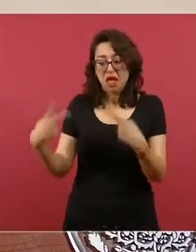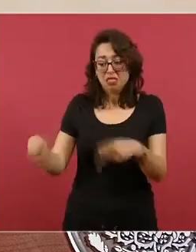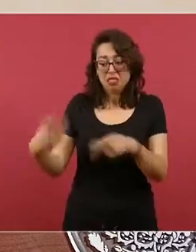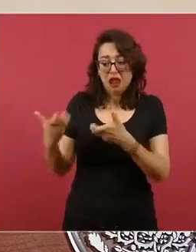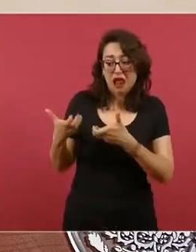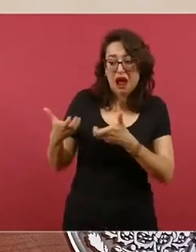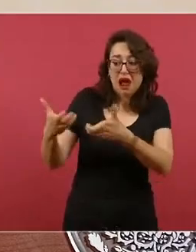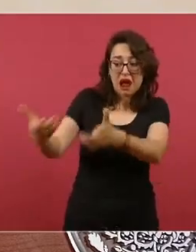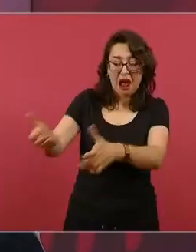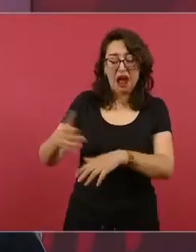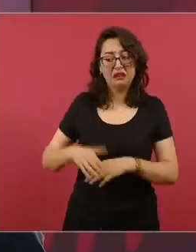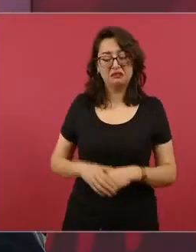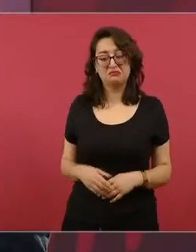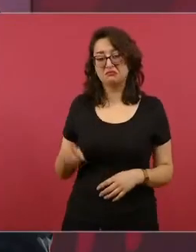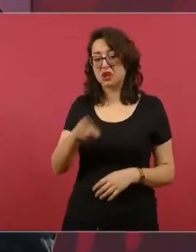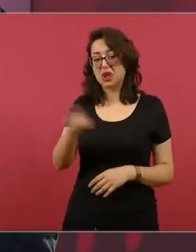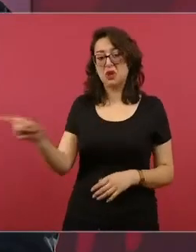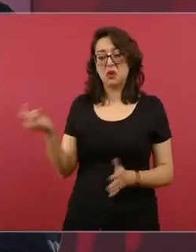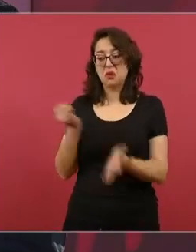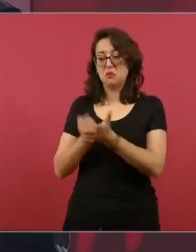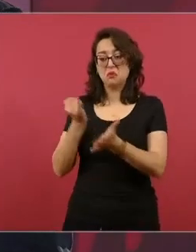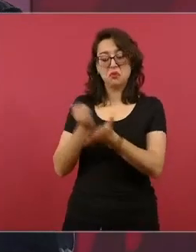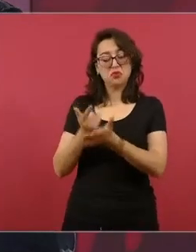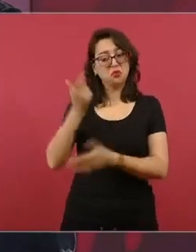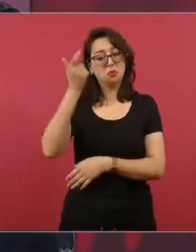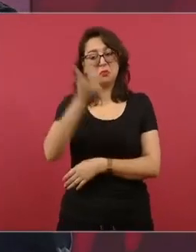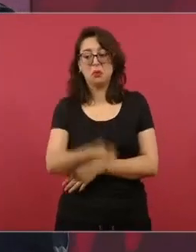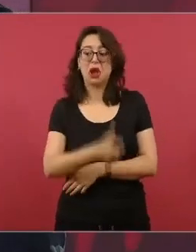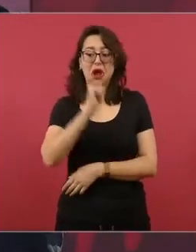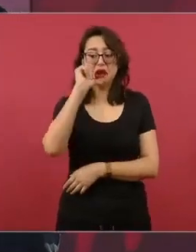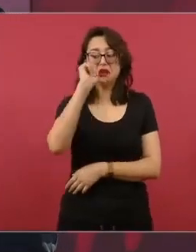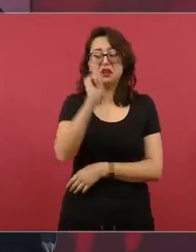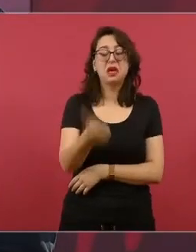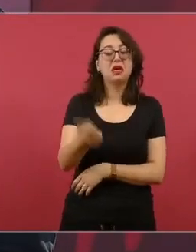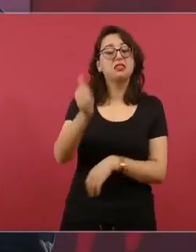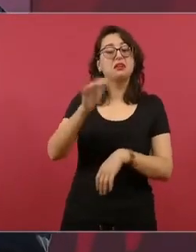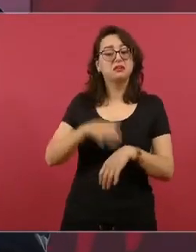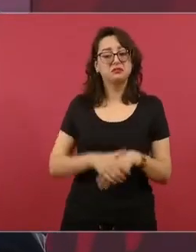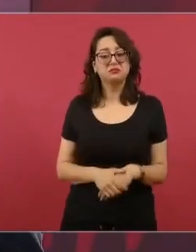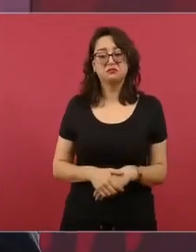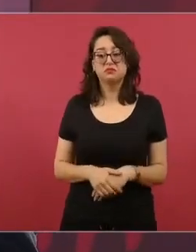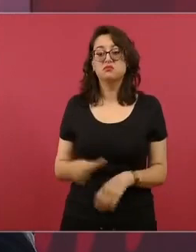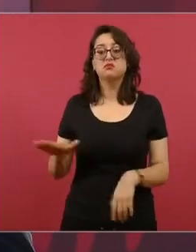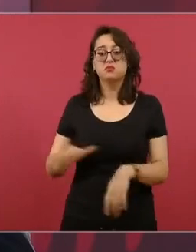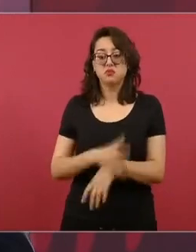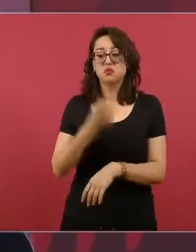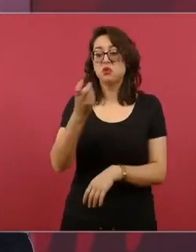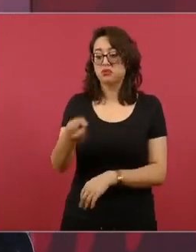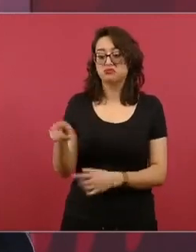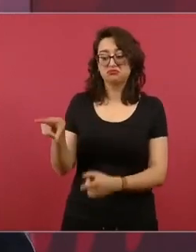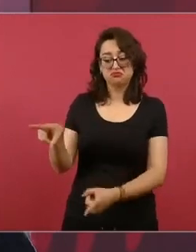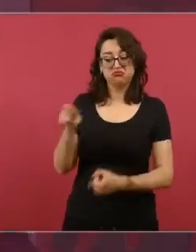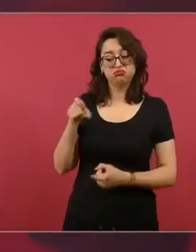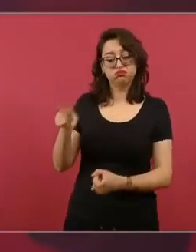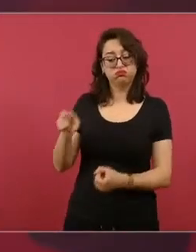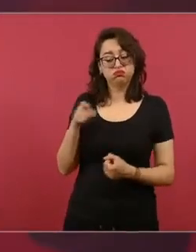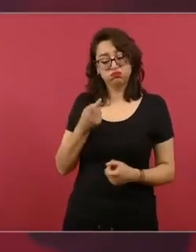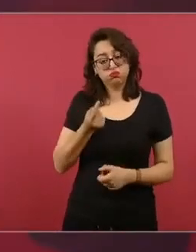No pagan impuesto los vendedores ambulantes, los que se buscan la vida en la calle,